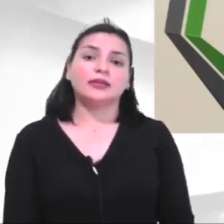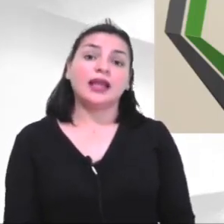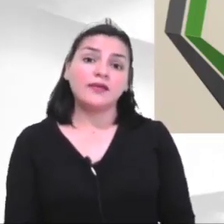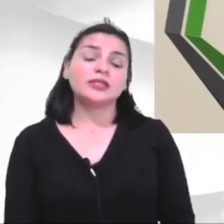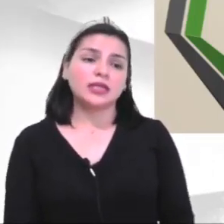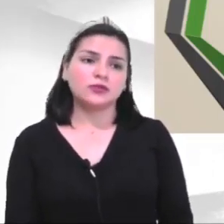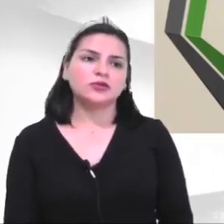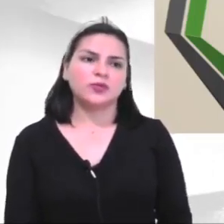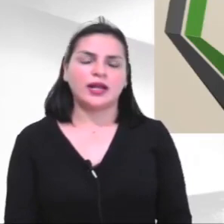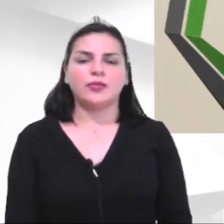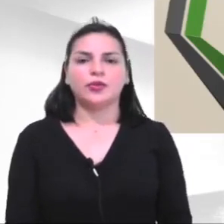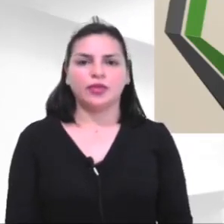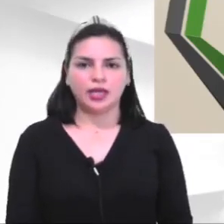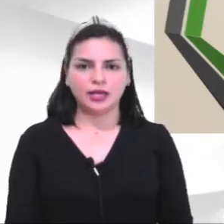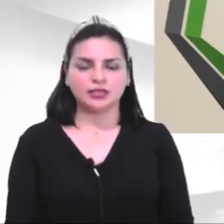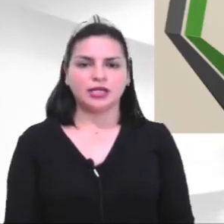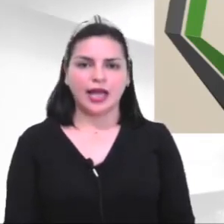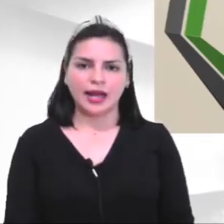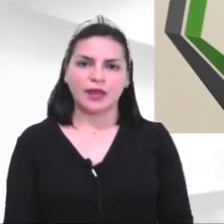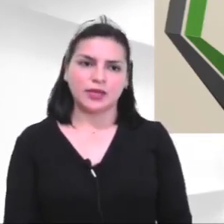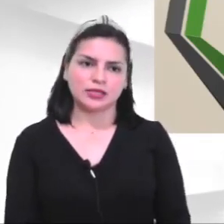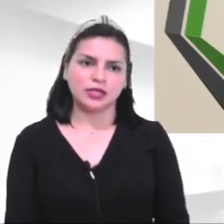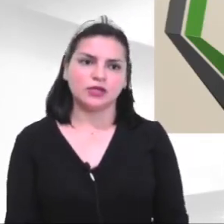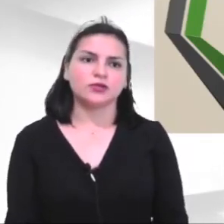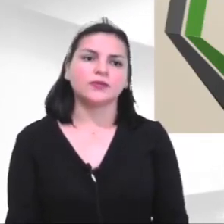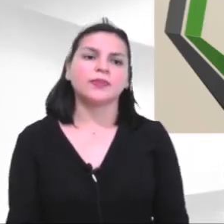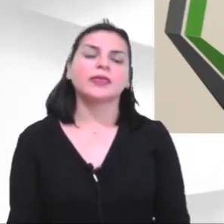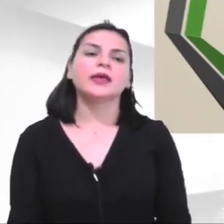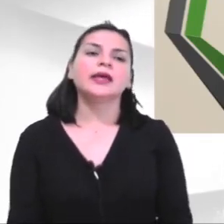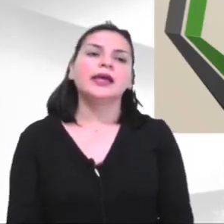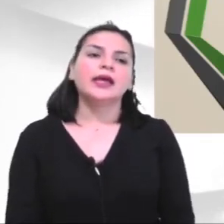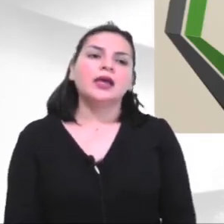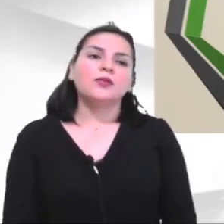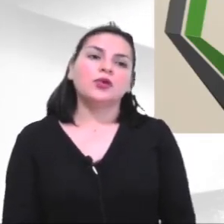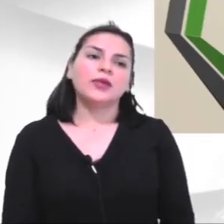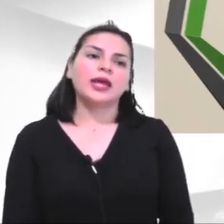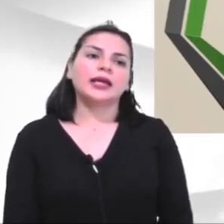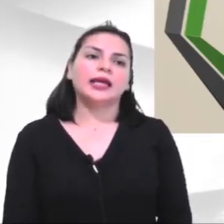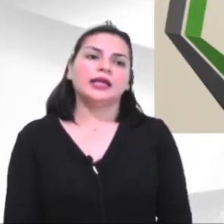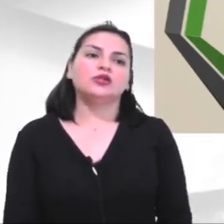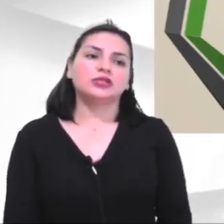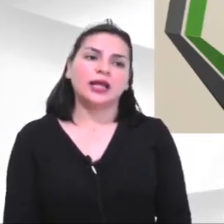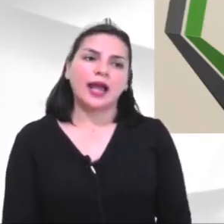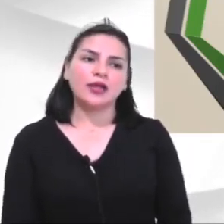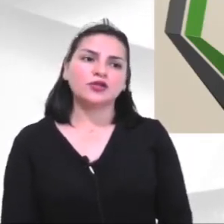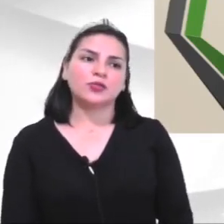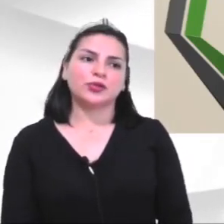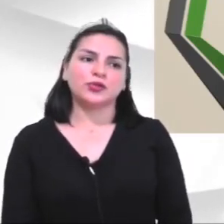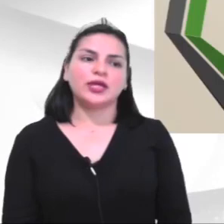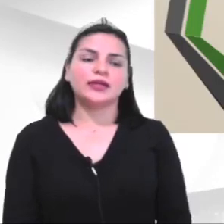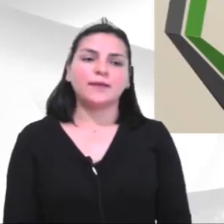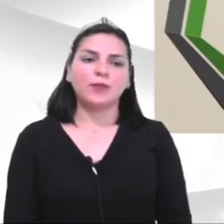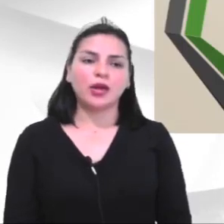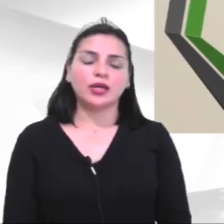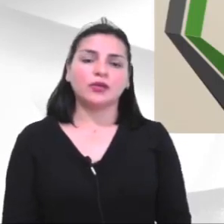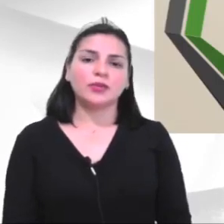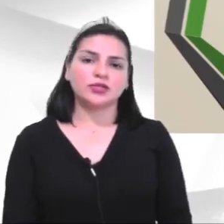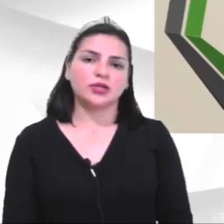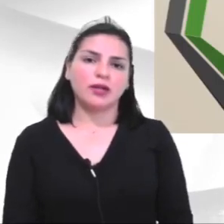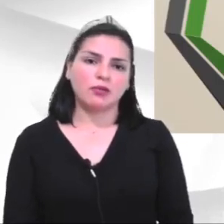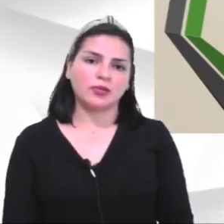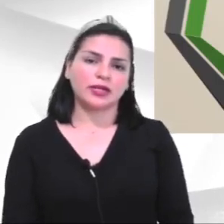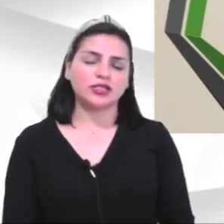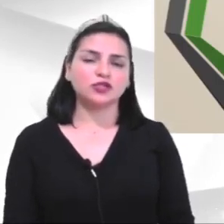de televisivos para poder llegar a más niños. Muy bien, los salarios y oportunidades de empleo, ya